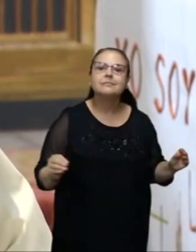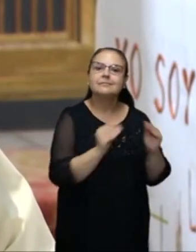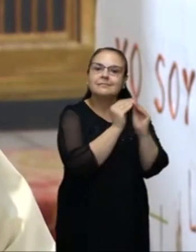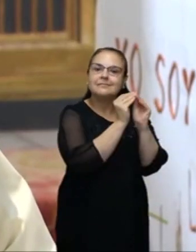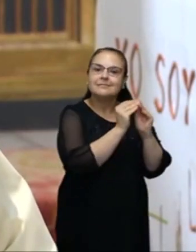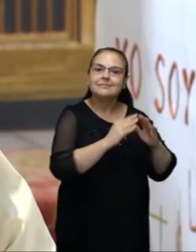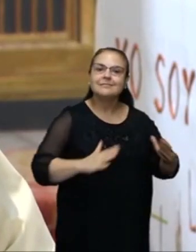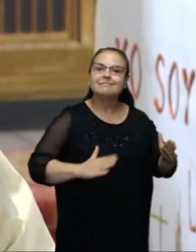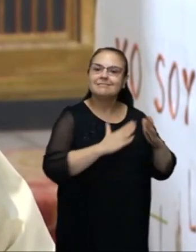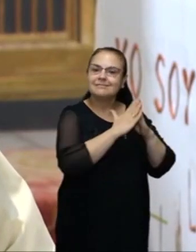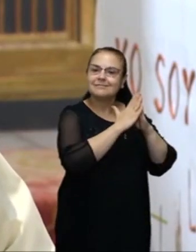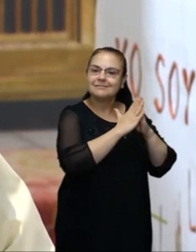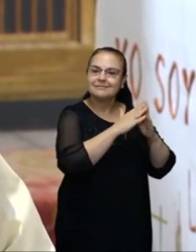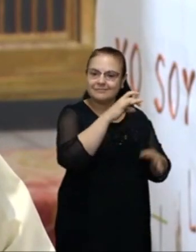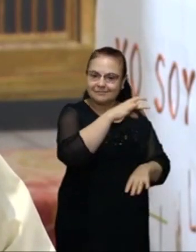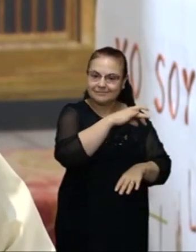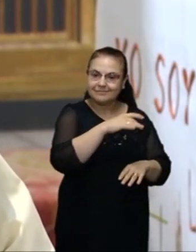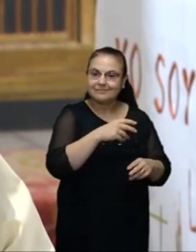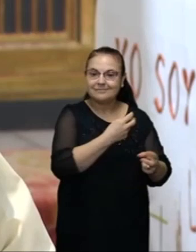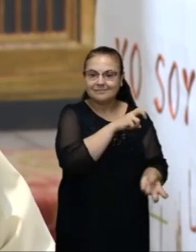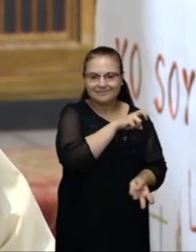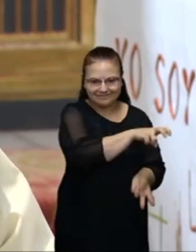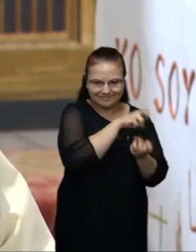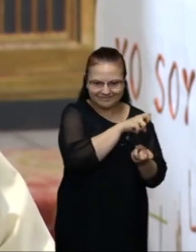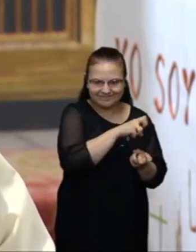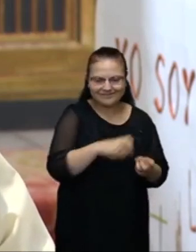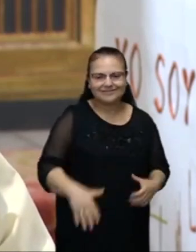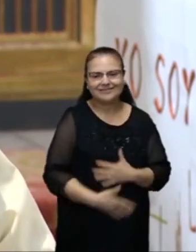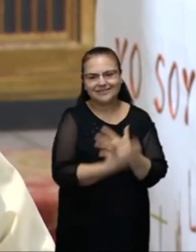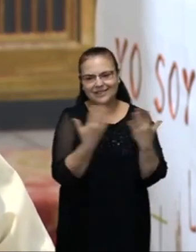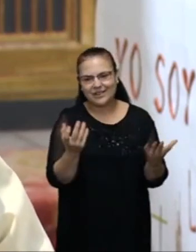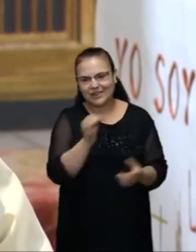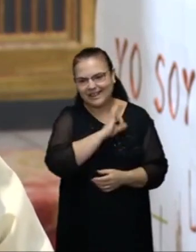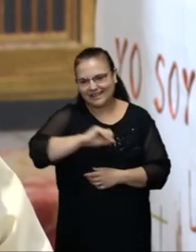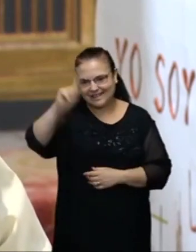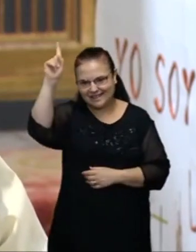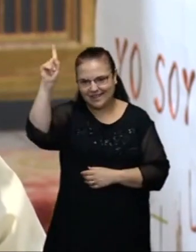Evangelio según San Mateo.